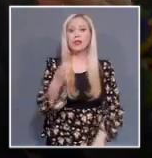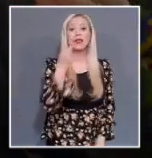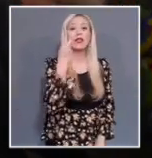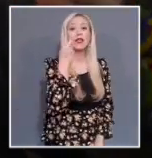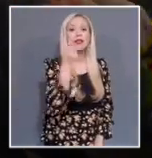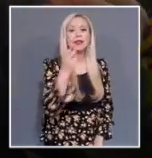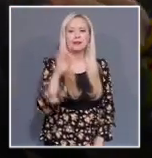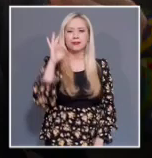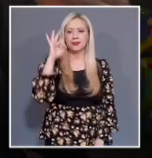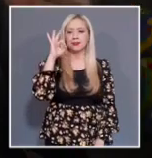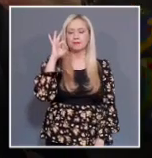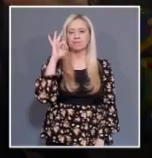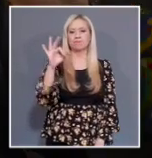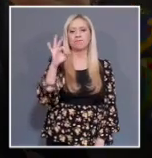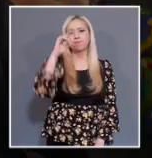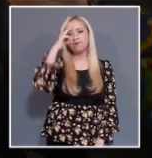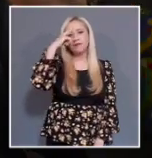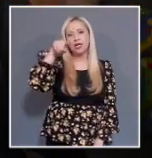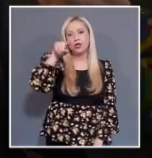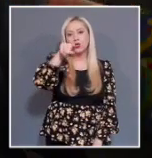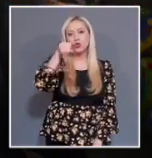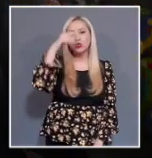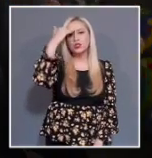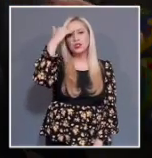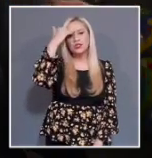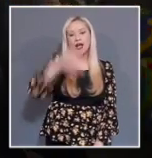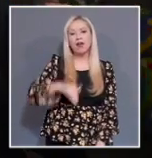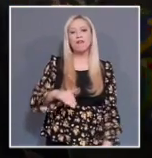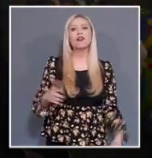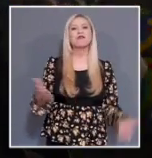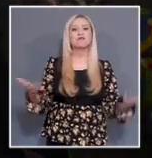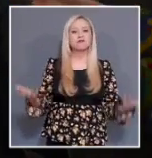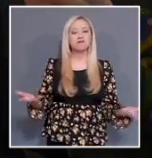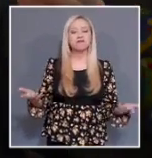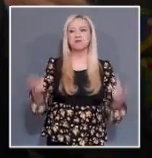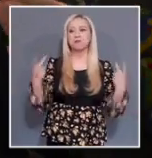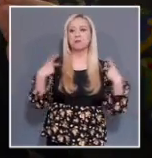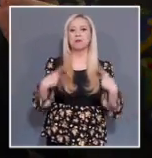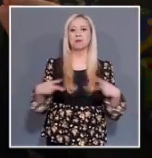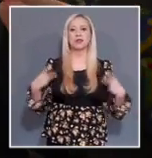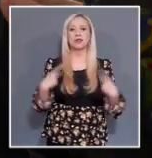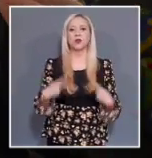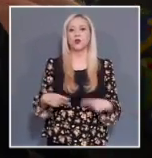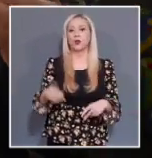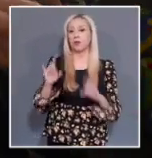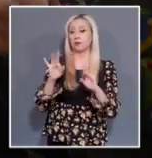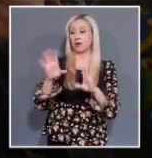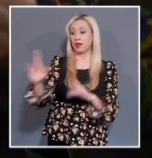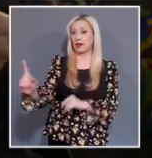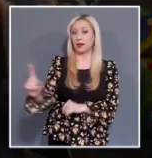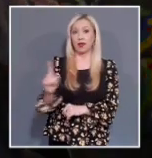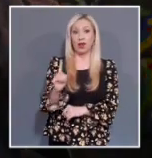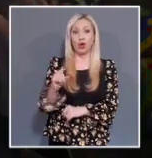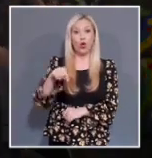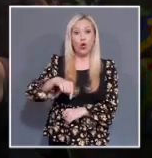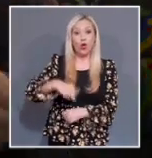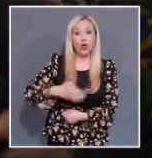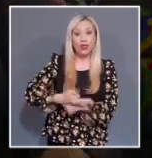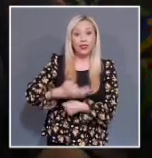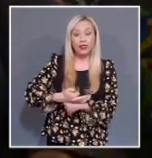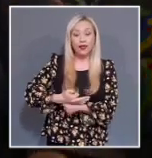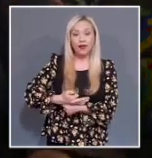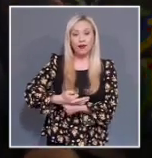eso significa saber que la gente que se está acercando hoy, por ejemplo,